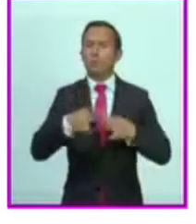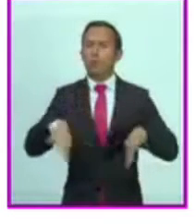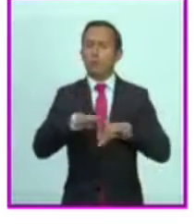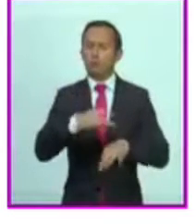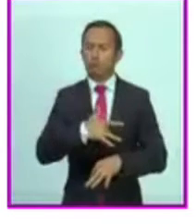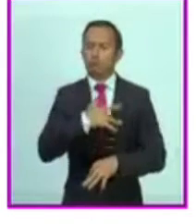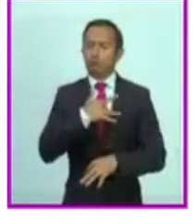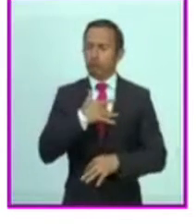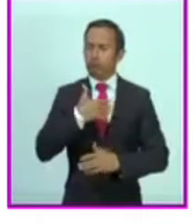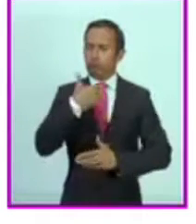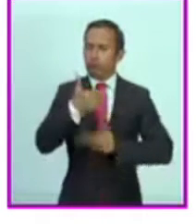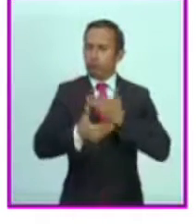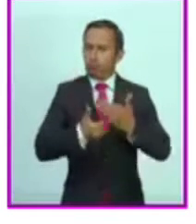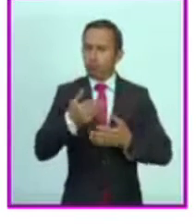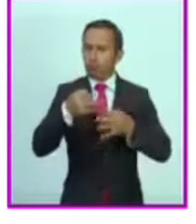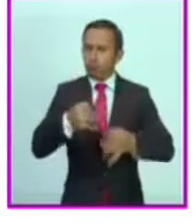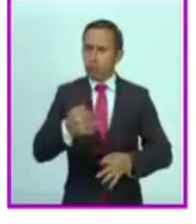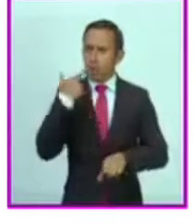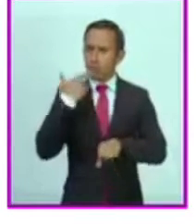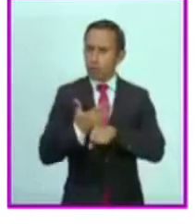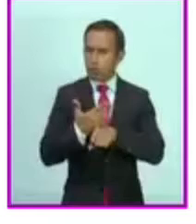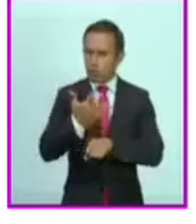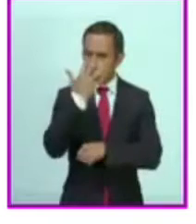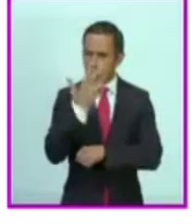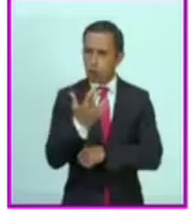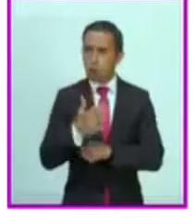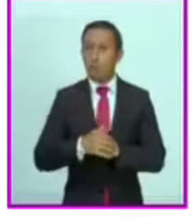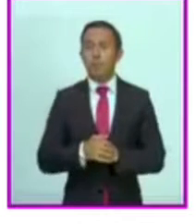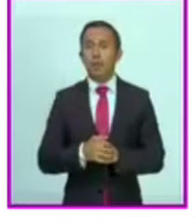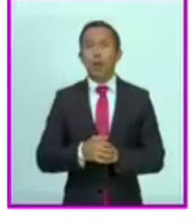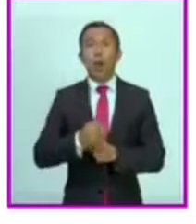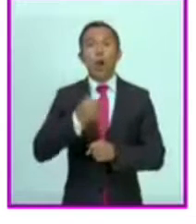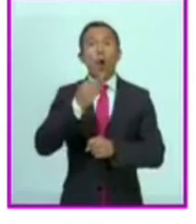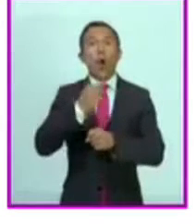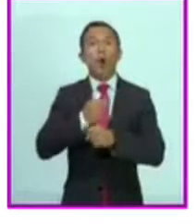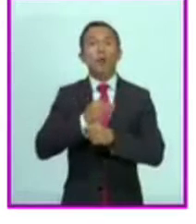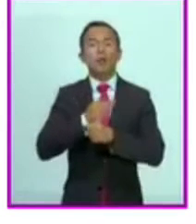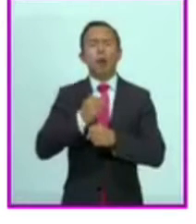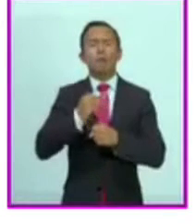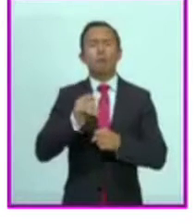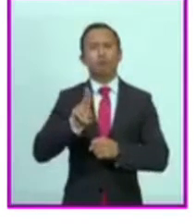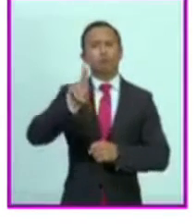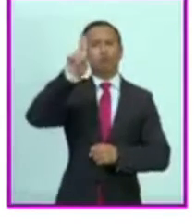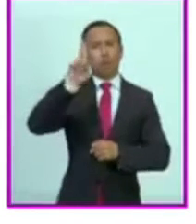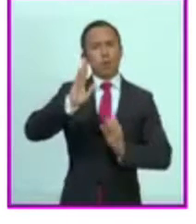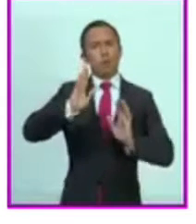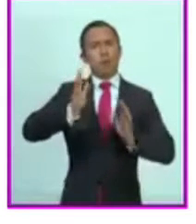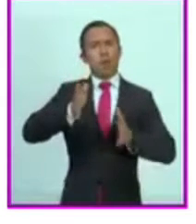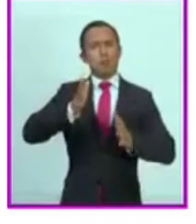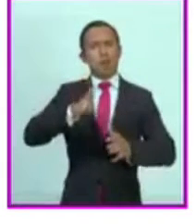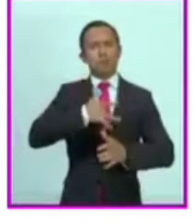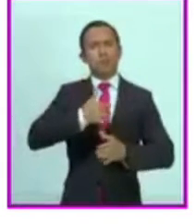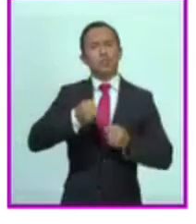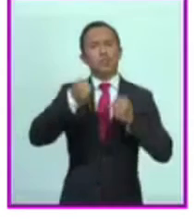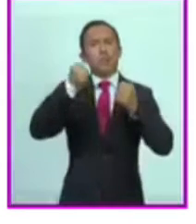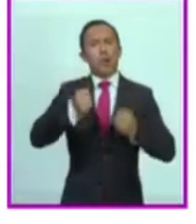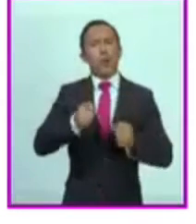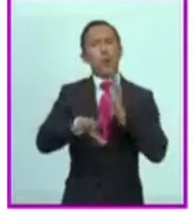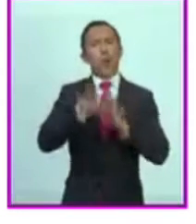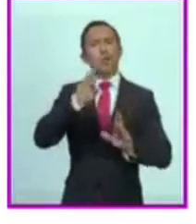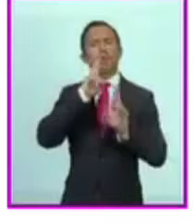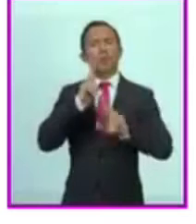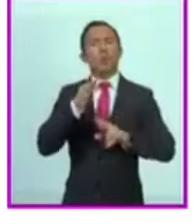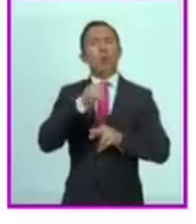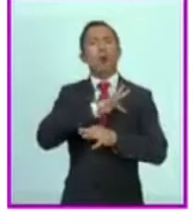en estos momentos nadie puede anticipar con absoluta certeza y precisión algún tipo de resultado